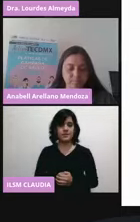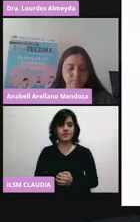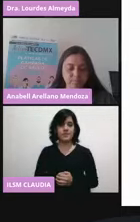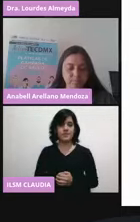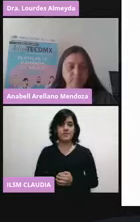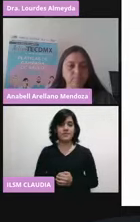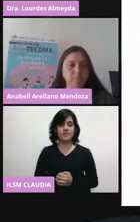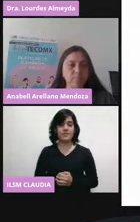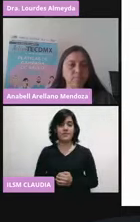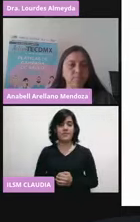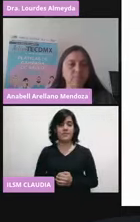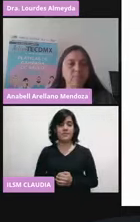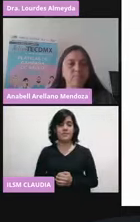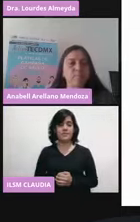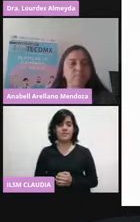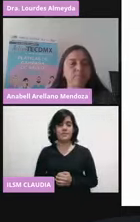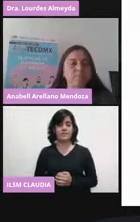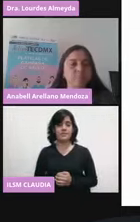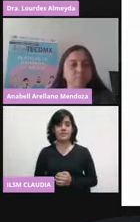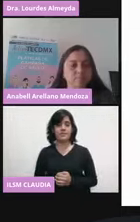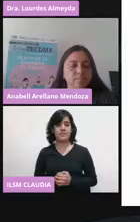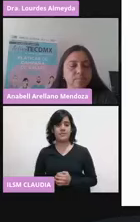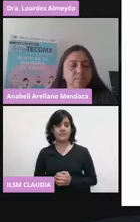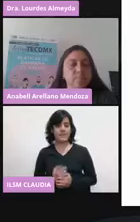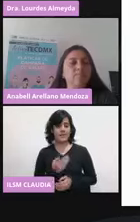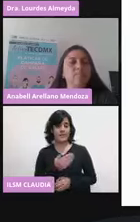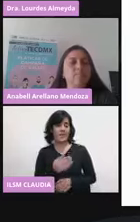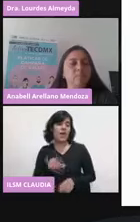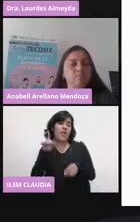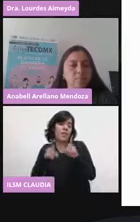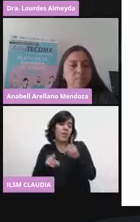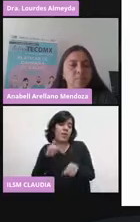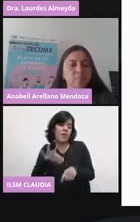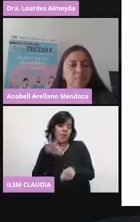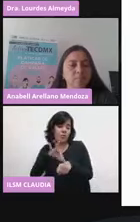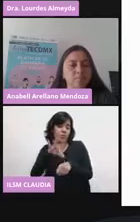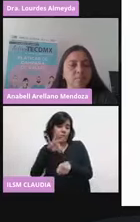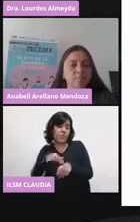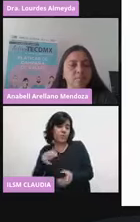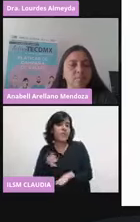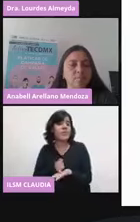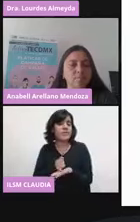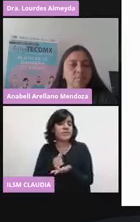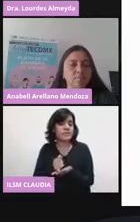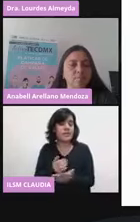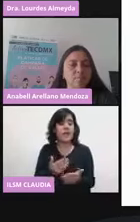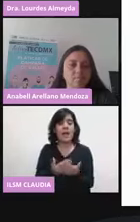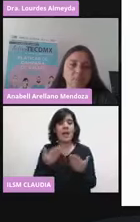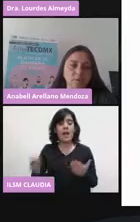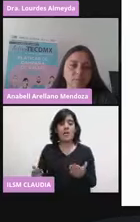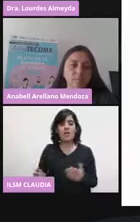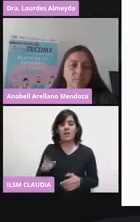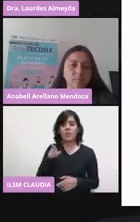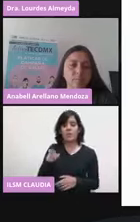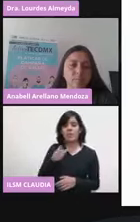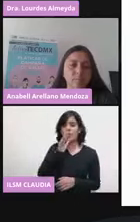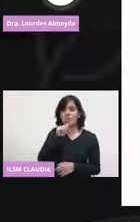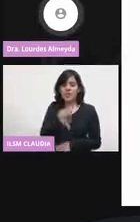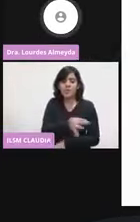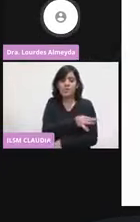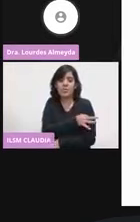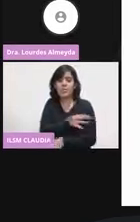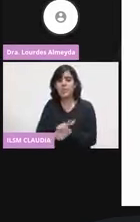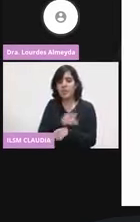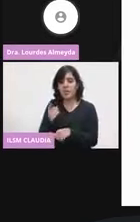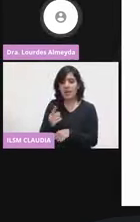Eso es según su médico tratante. Ahora van a ver las contraindicaciones. Es la